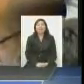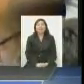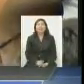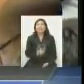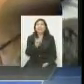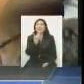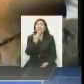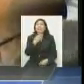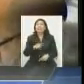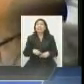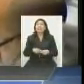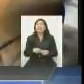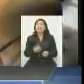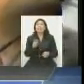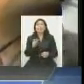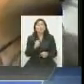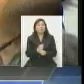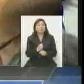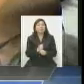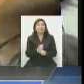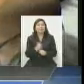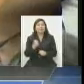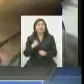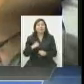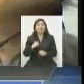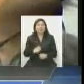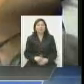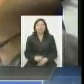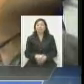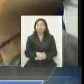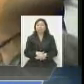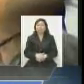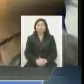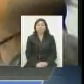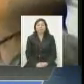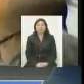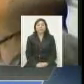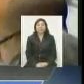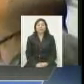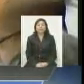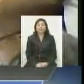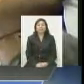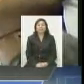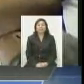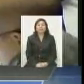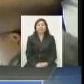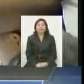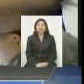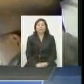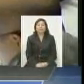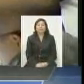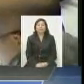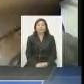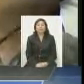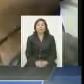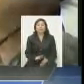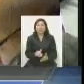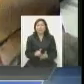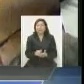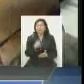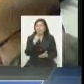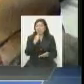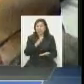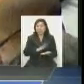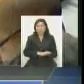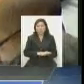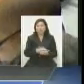quién depende? ¿Del trabajador? No, de la municipalidad administradora. Por lo tanto, termino, presidente, diciendo que esto es un